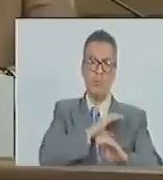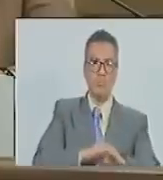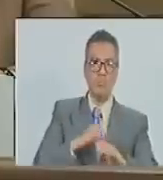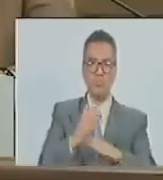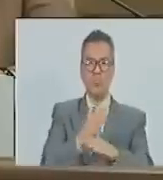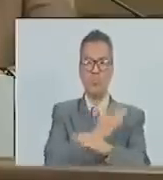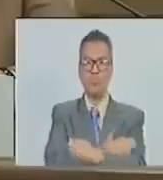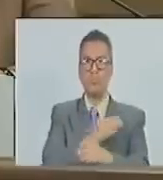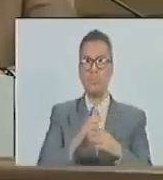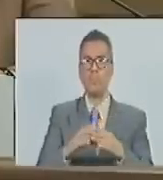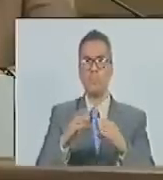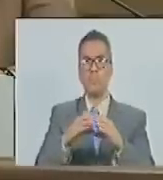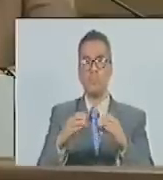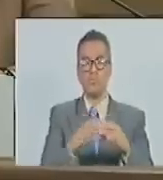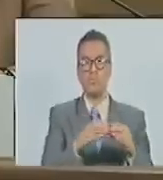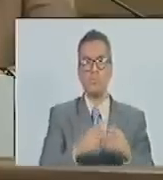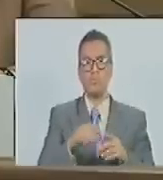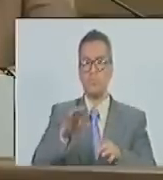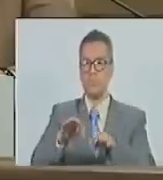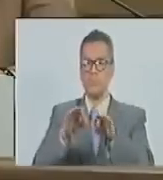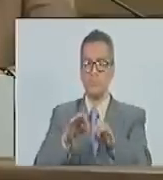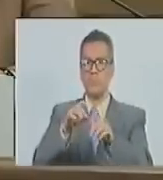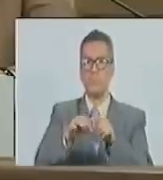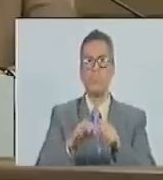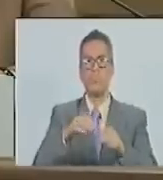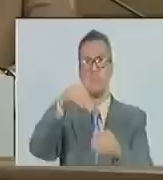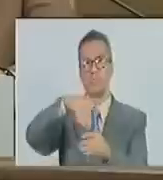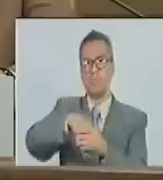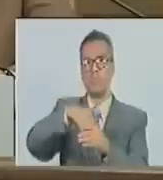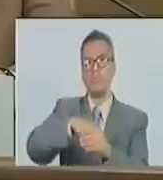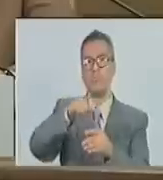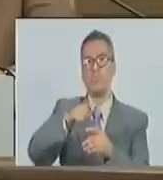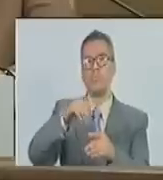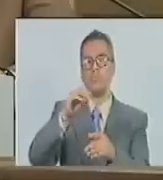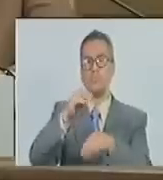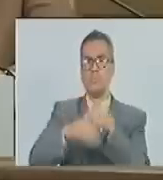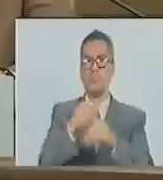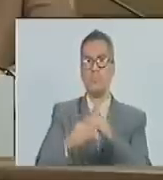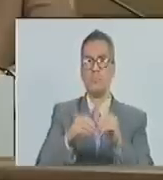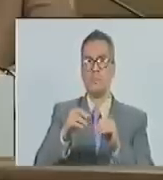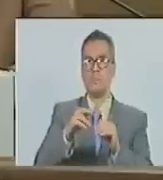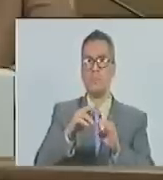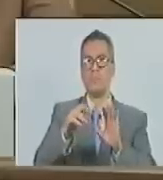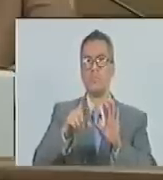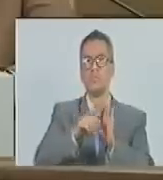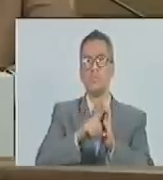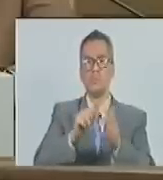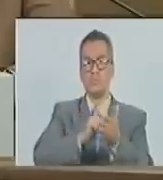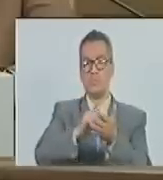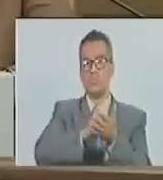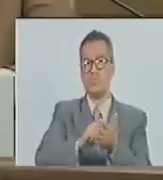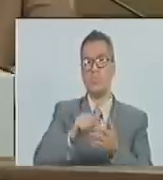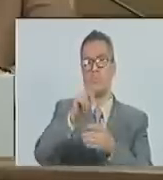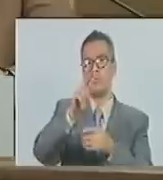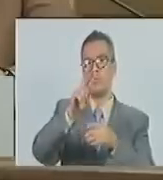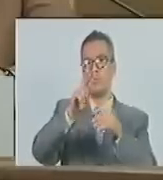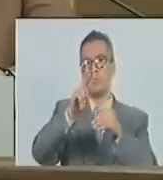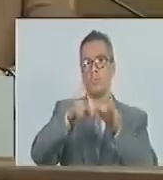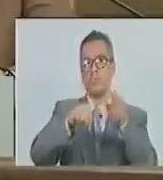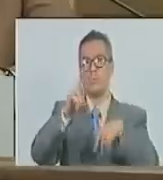Preliminar del Comité de Postulaciones Electorales de conformidad con lo establecido en los artículos